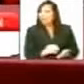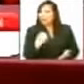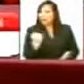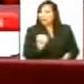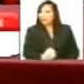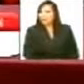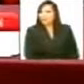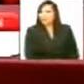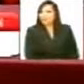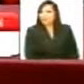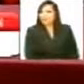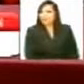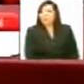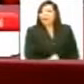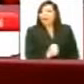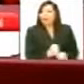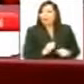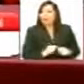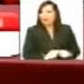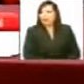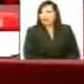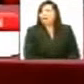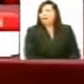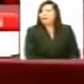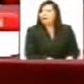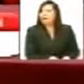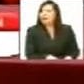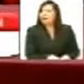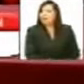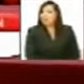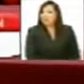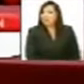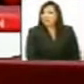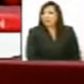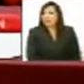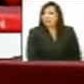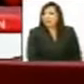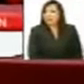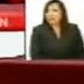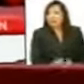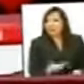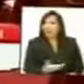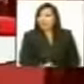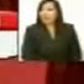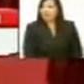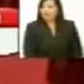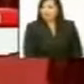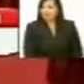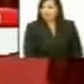fuerte y un trabajo preventivo más fuerte también. Entonces, sí hay posibilidades en este